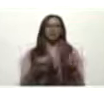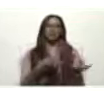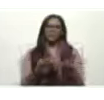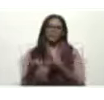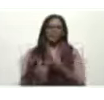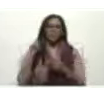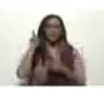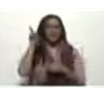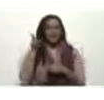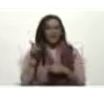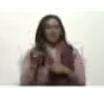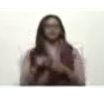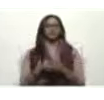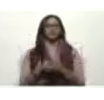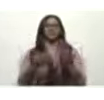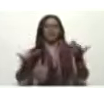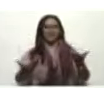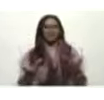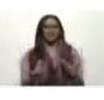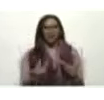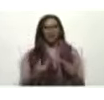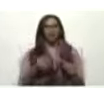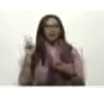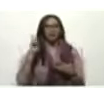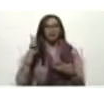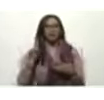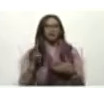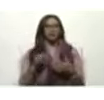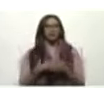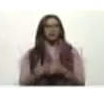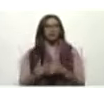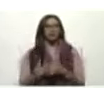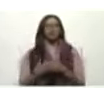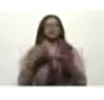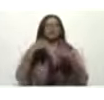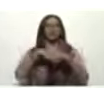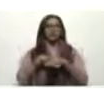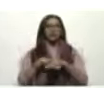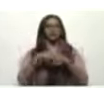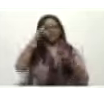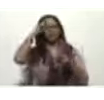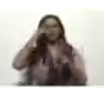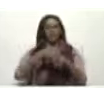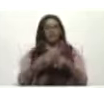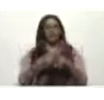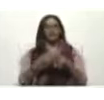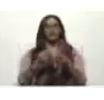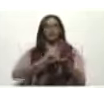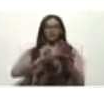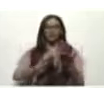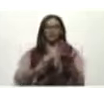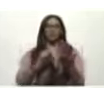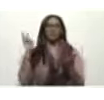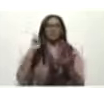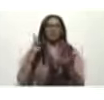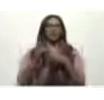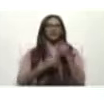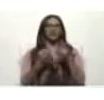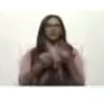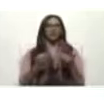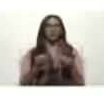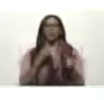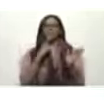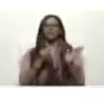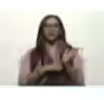que ellos entregaran a la República los filamentos y se ahorrara el contrato que el Estado venezolano había hecho